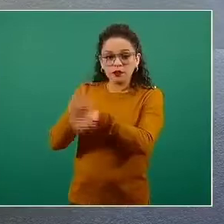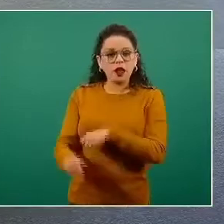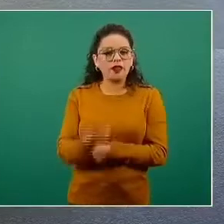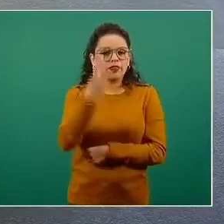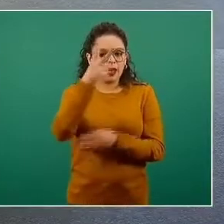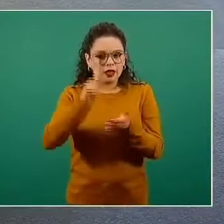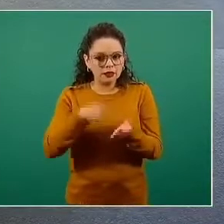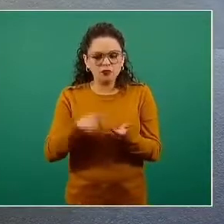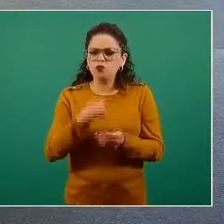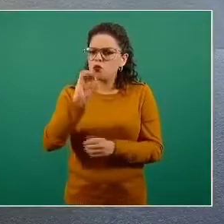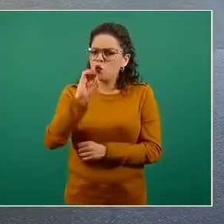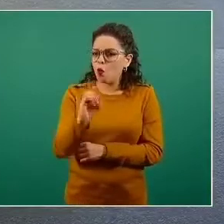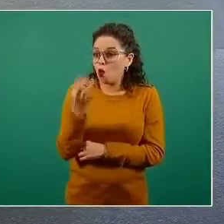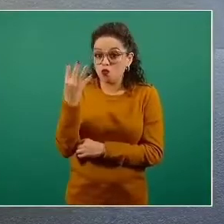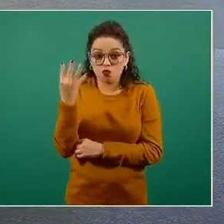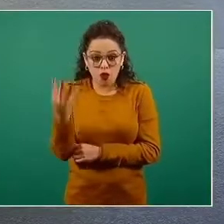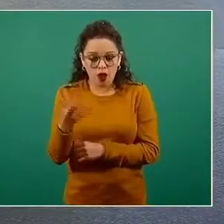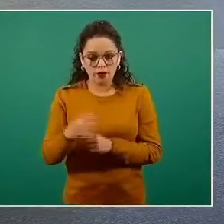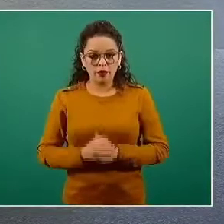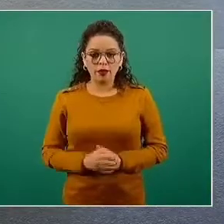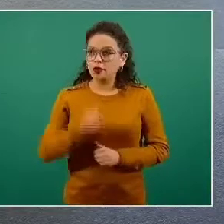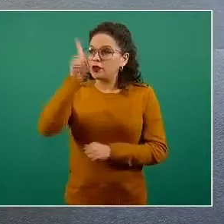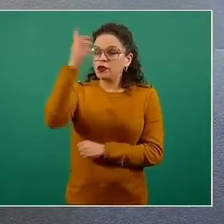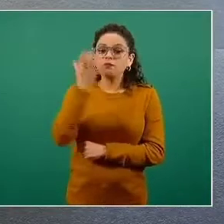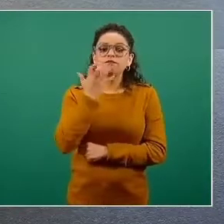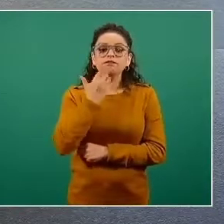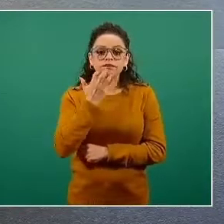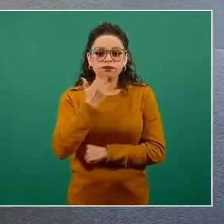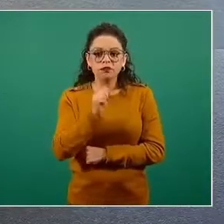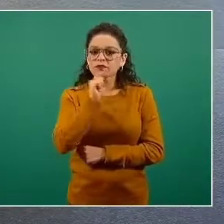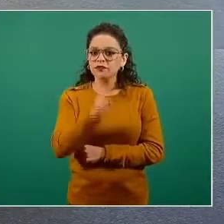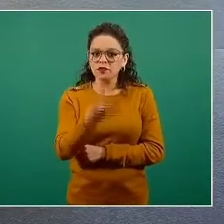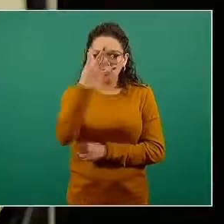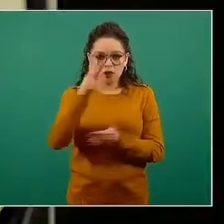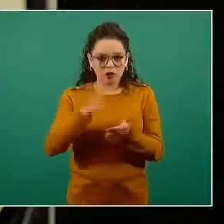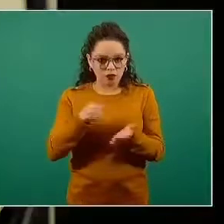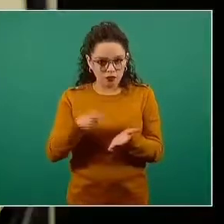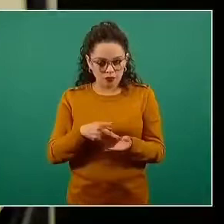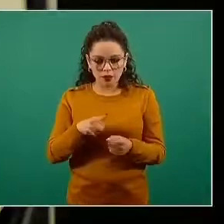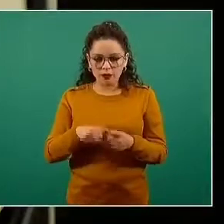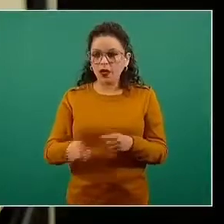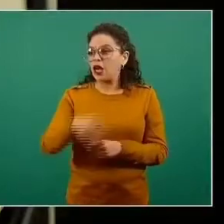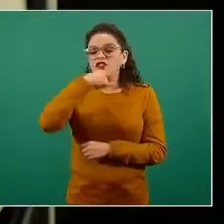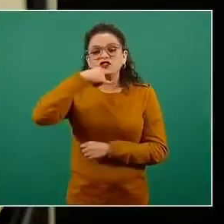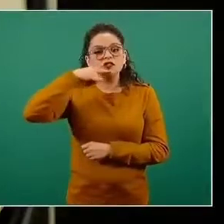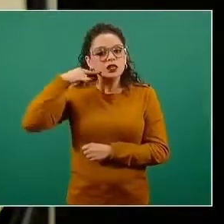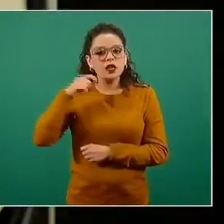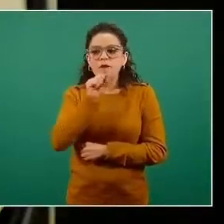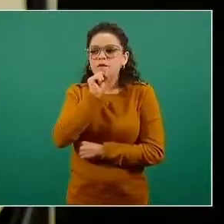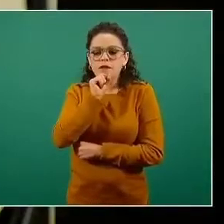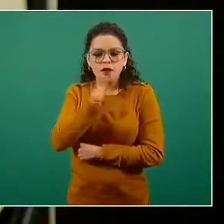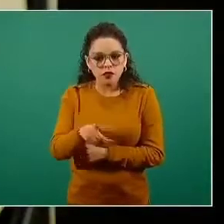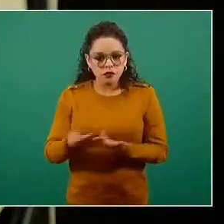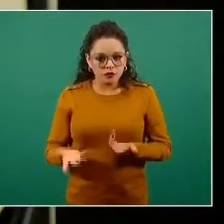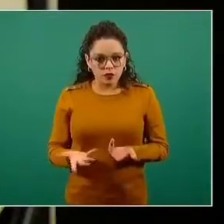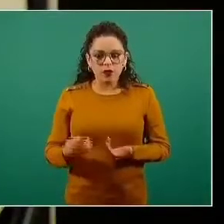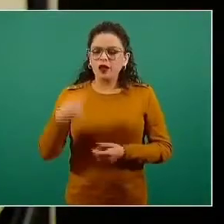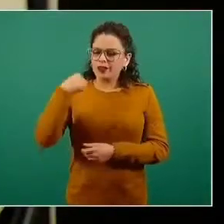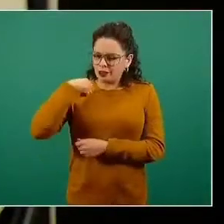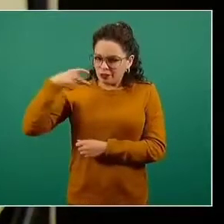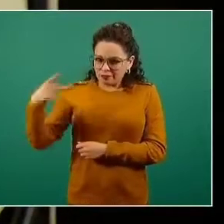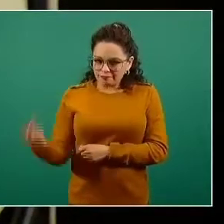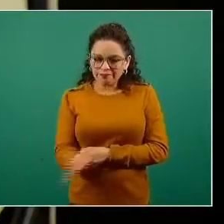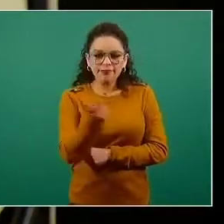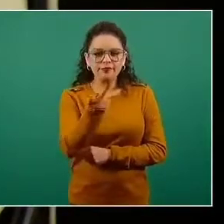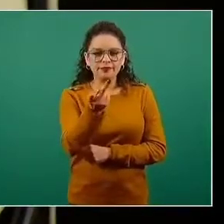o 4, Israel también 4 veces, Chile también. Entonces, la pregunta sería si